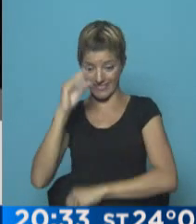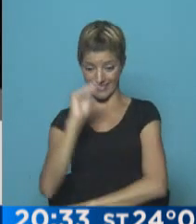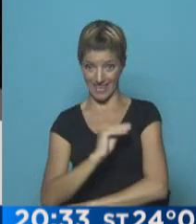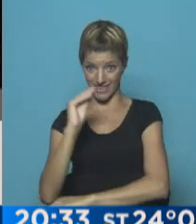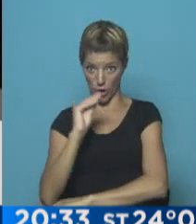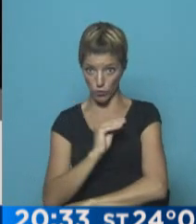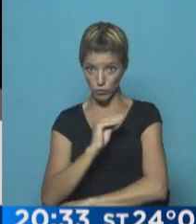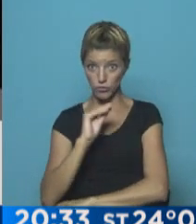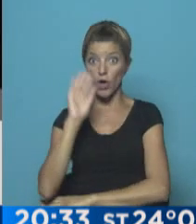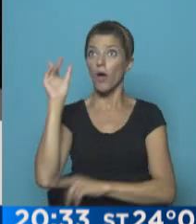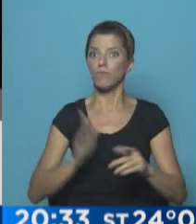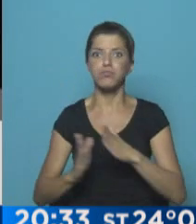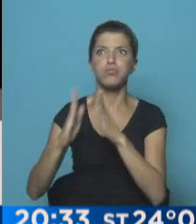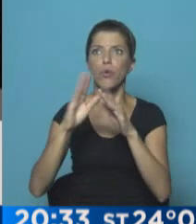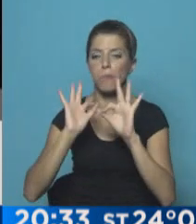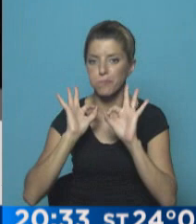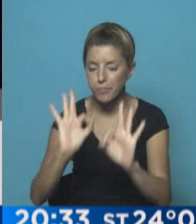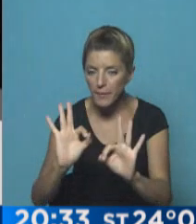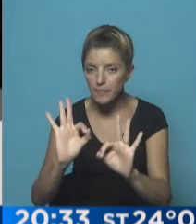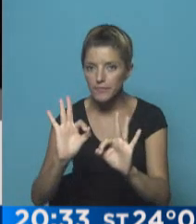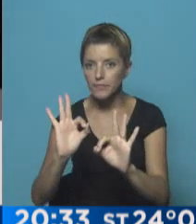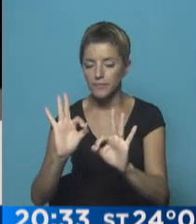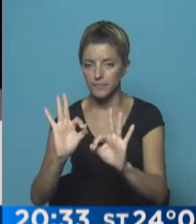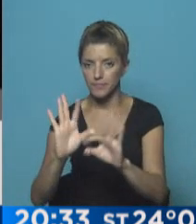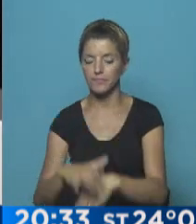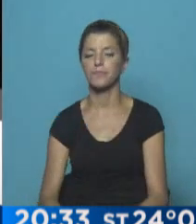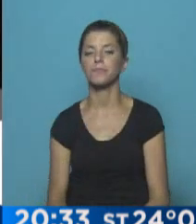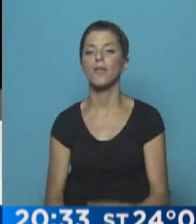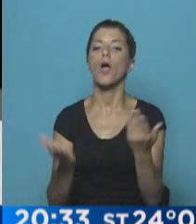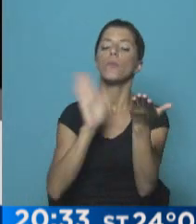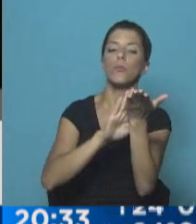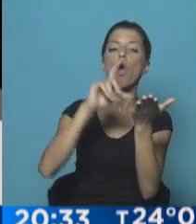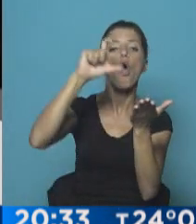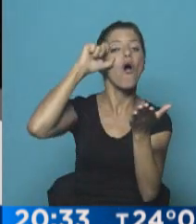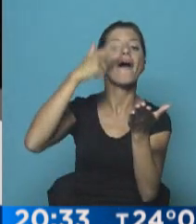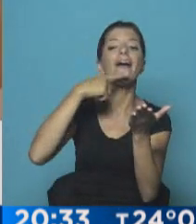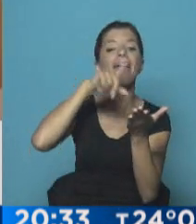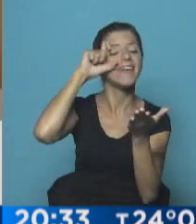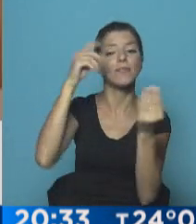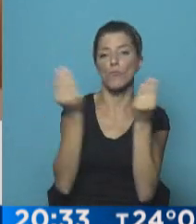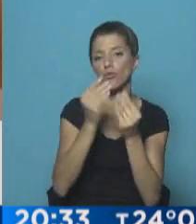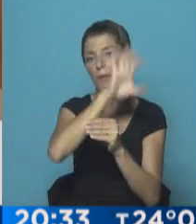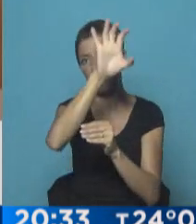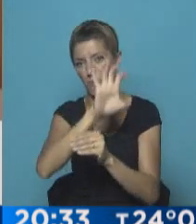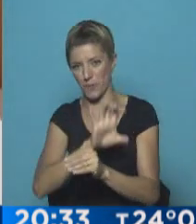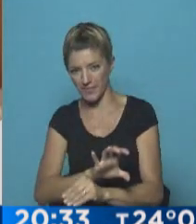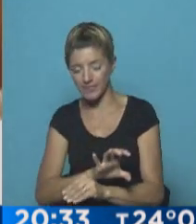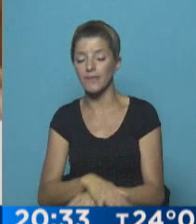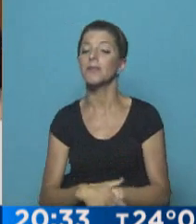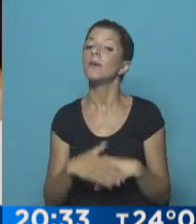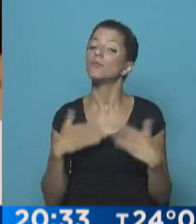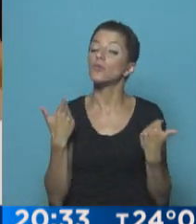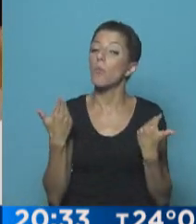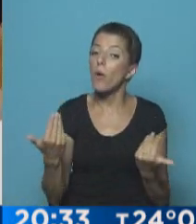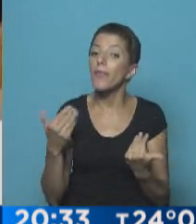Cruz, que vincula por el oeste muchas de nuestras provincias y permite que